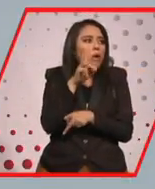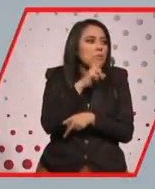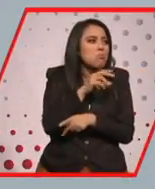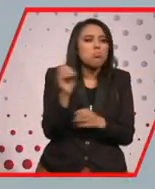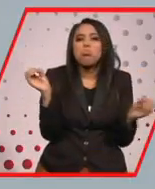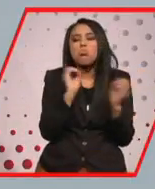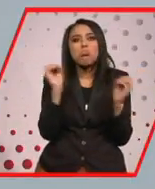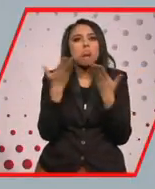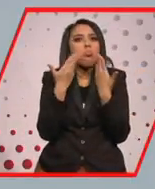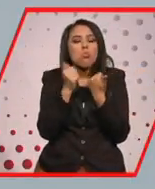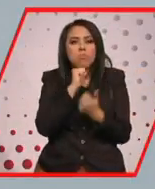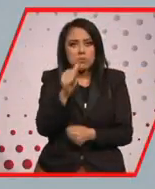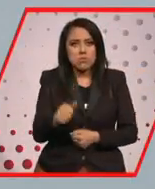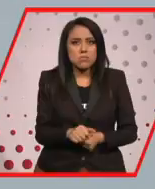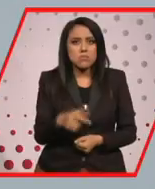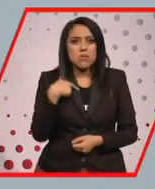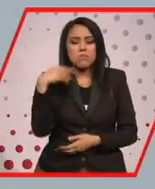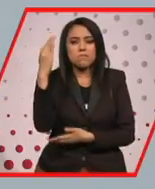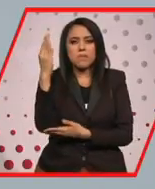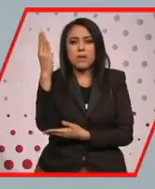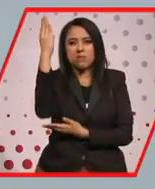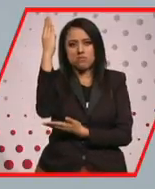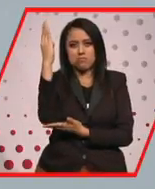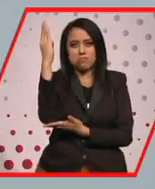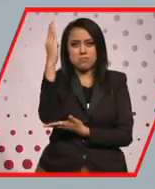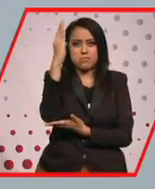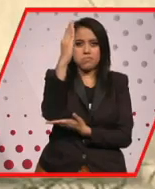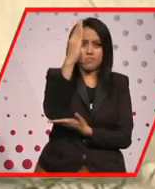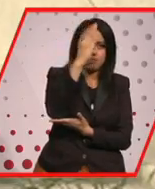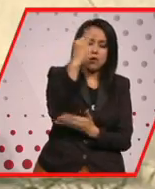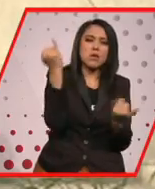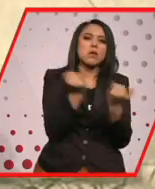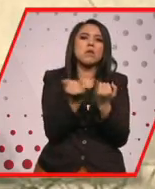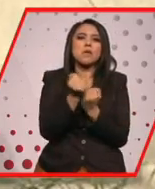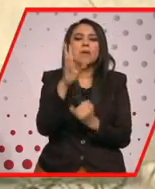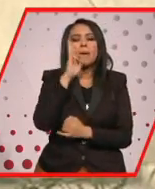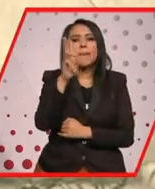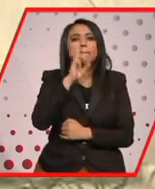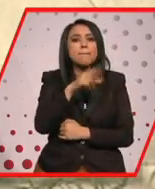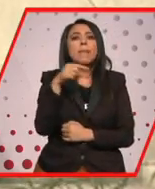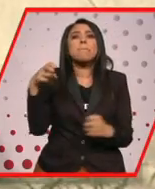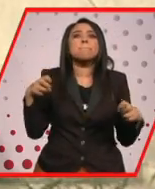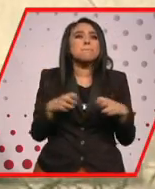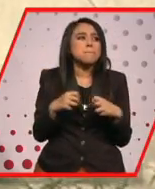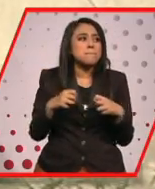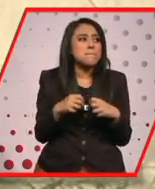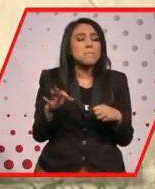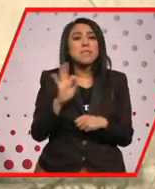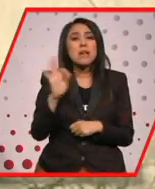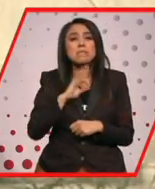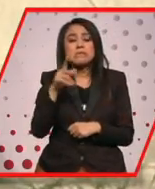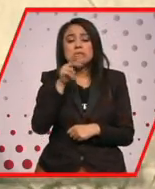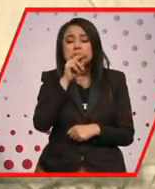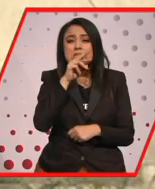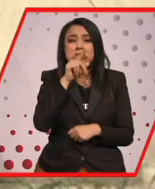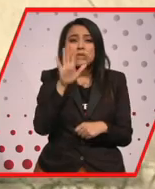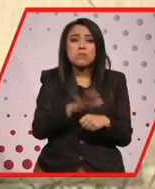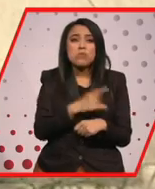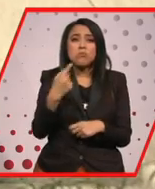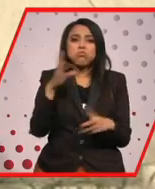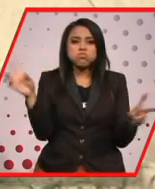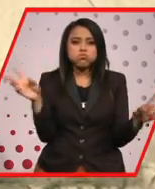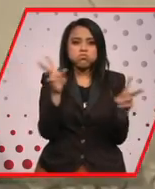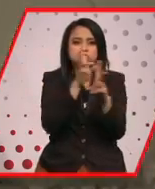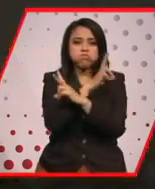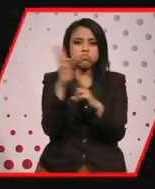no se ve. El poste a punto de colapsar continúa instalado. Con ello la preocupación de que en cualquier momento, apoyado por el aire, se